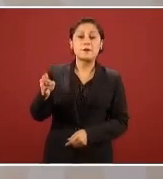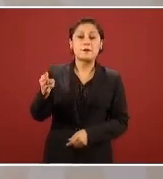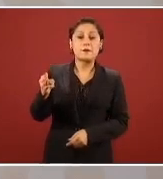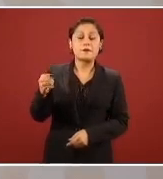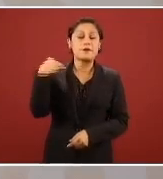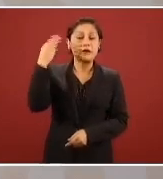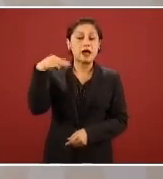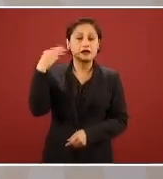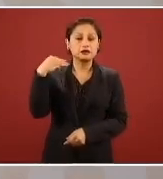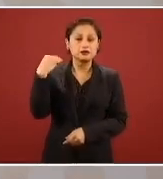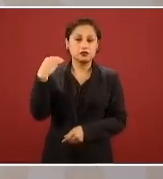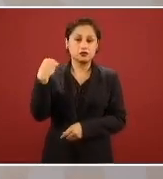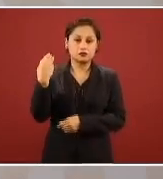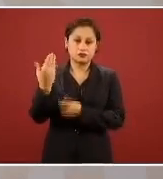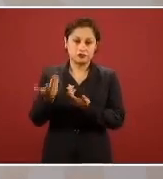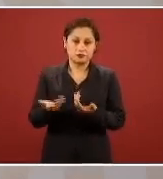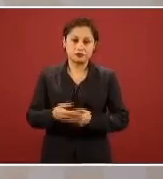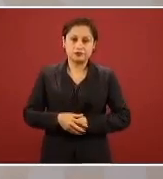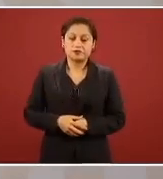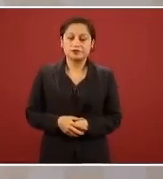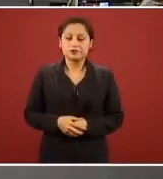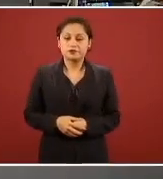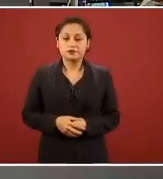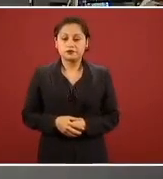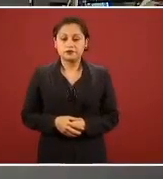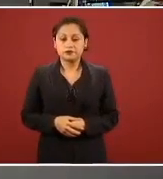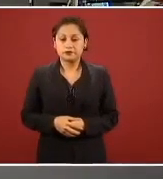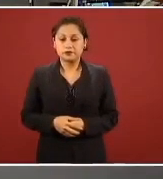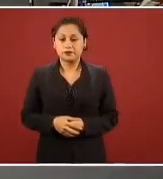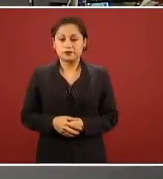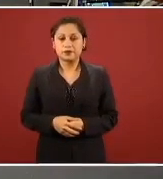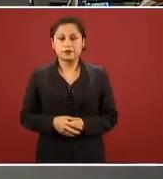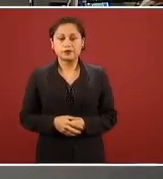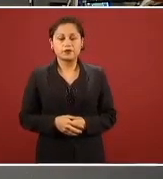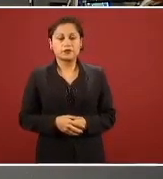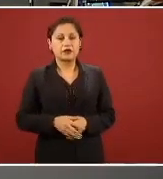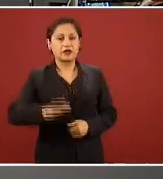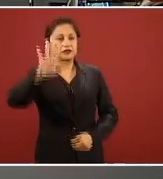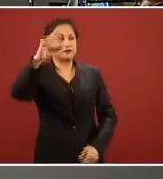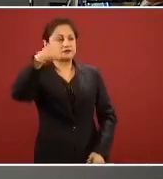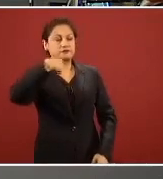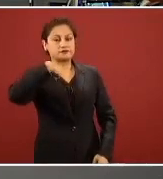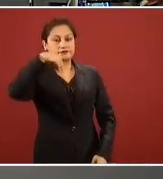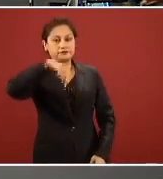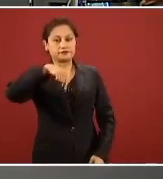pregunta. Presidente, aquí. Presidente,